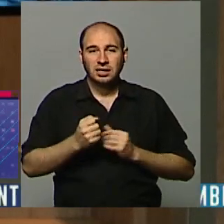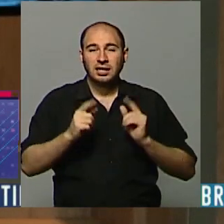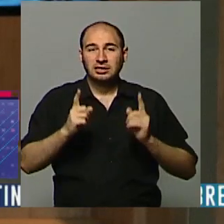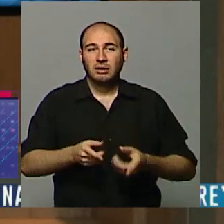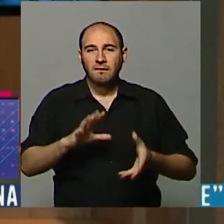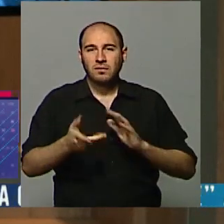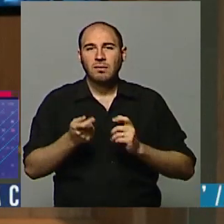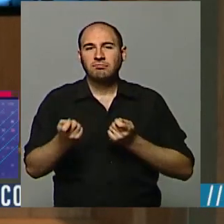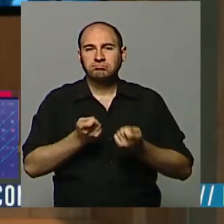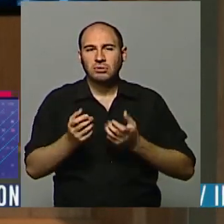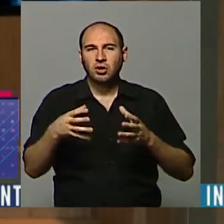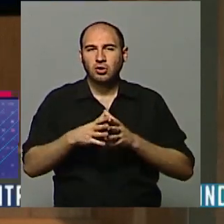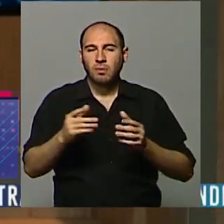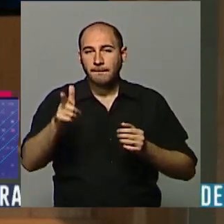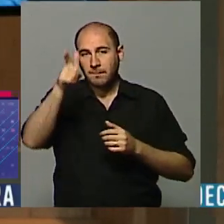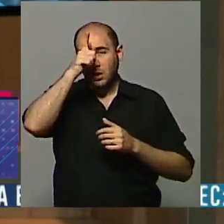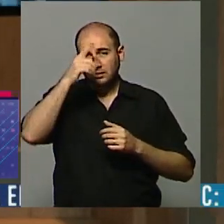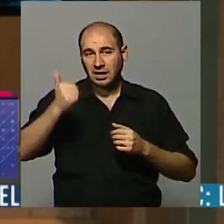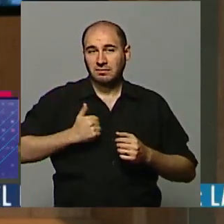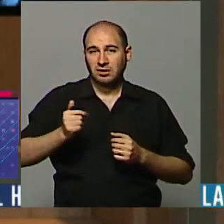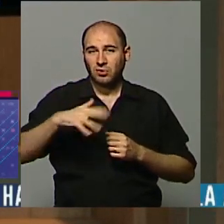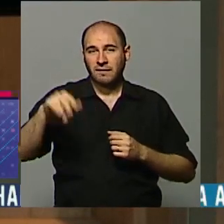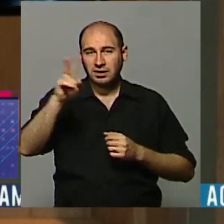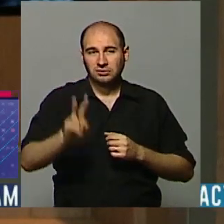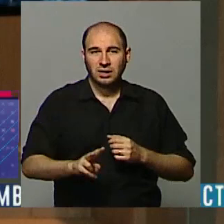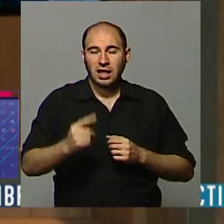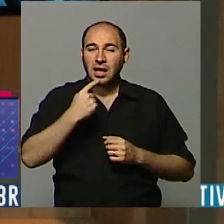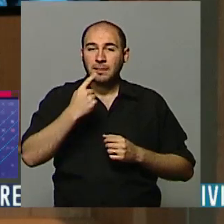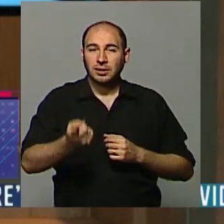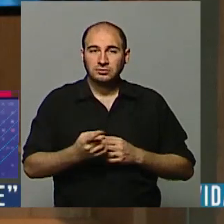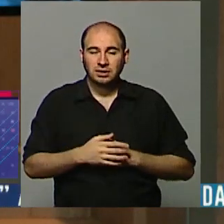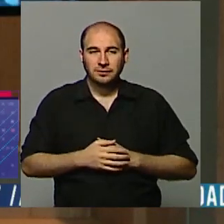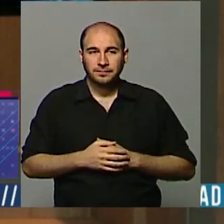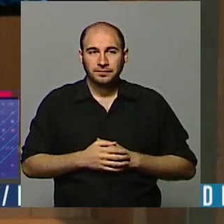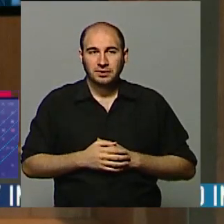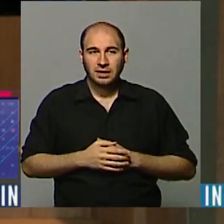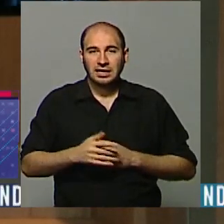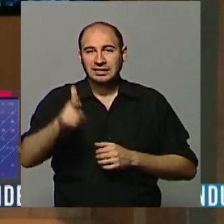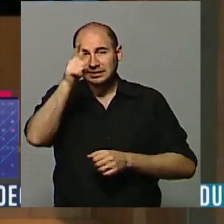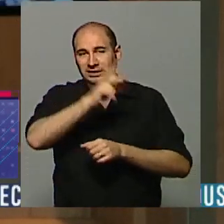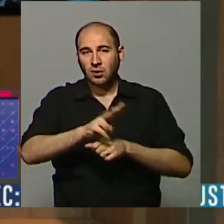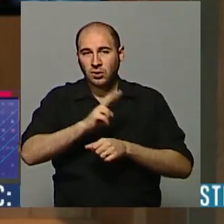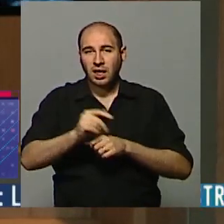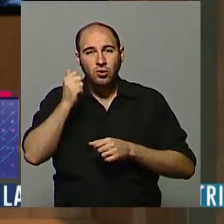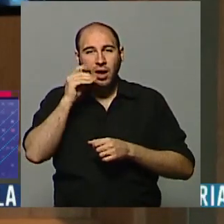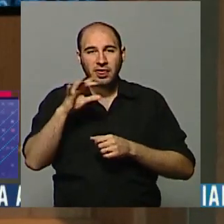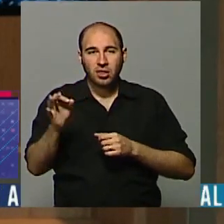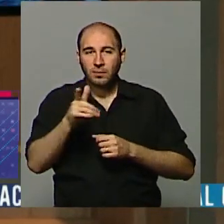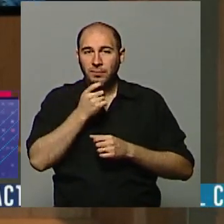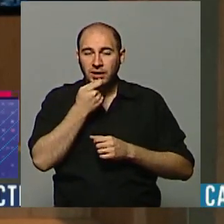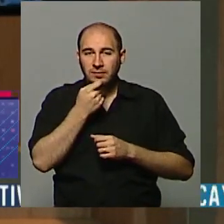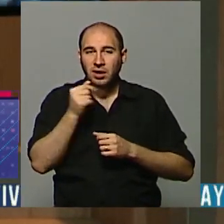cómo se mueven las fuerzas policiales y militares ahí en Venezuela. La pregunta que uno se hace es, ¿la seguridad de Guaidó, por